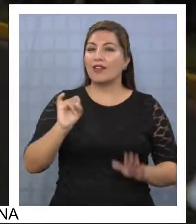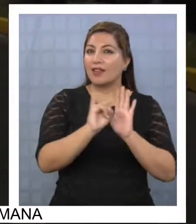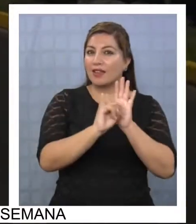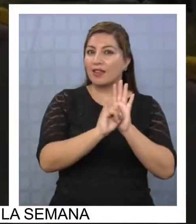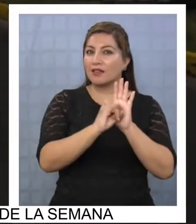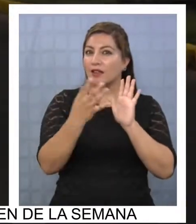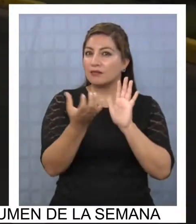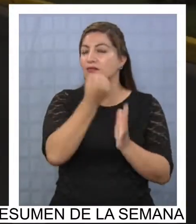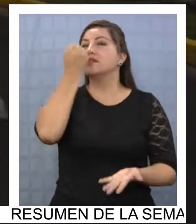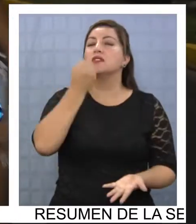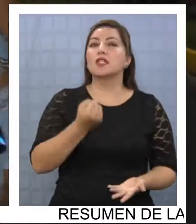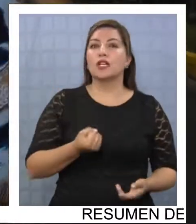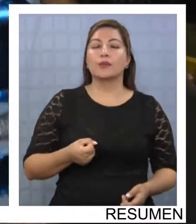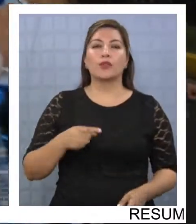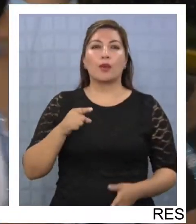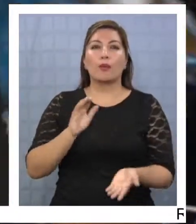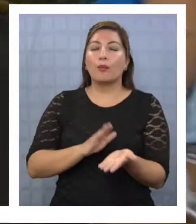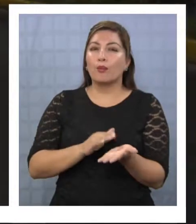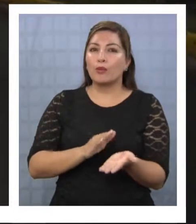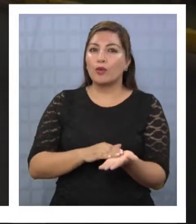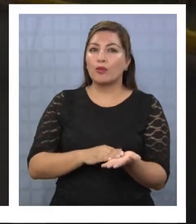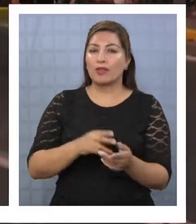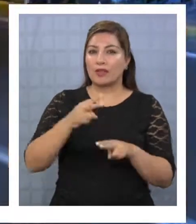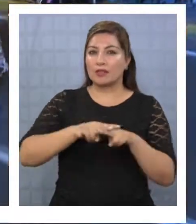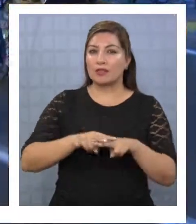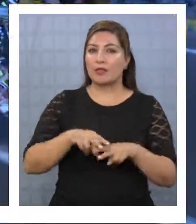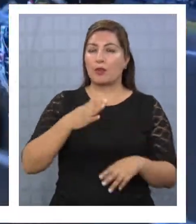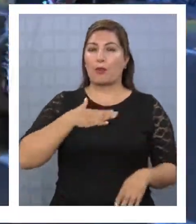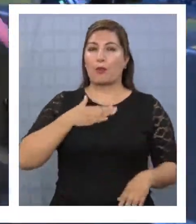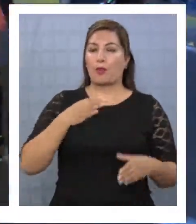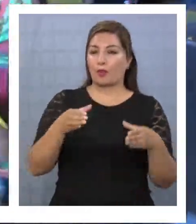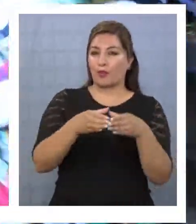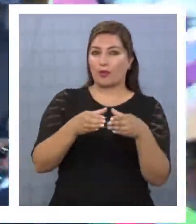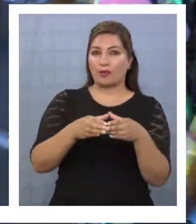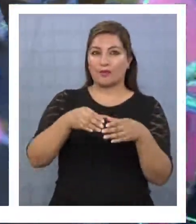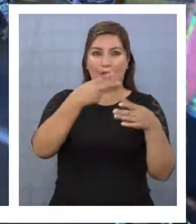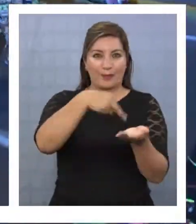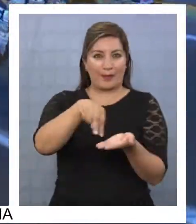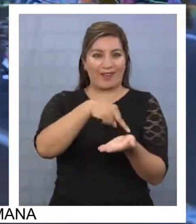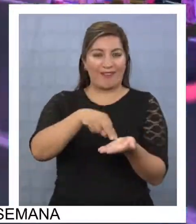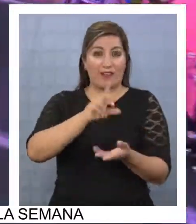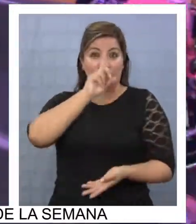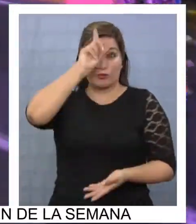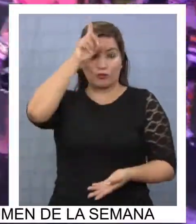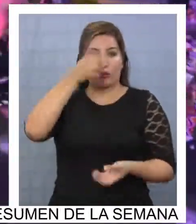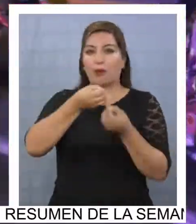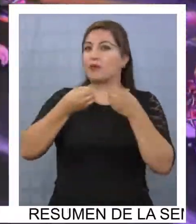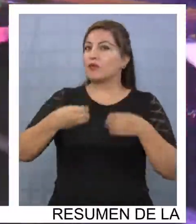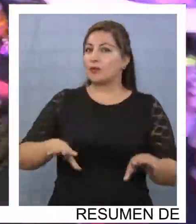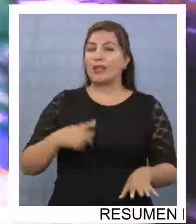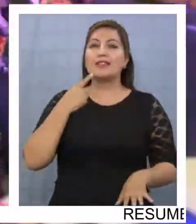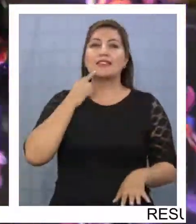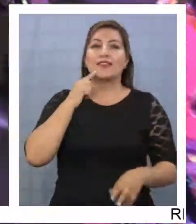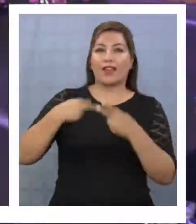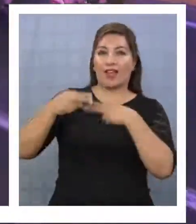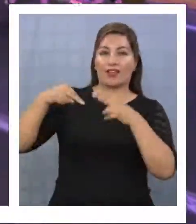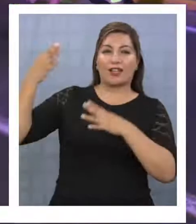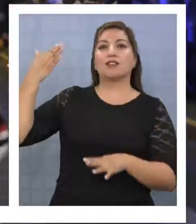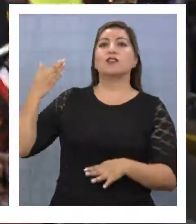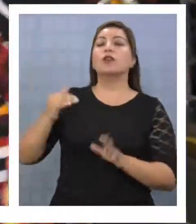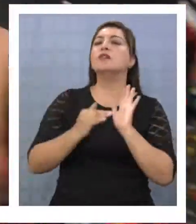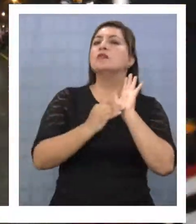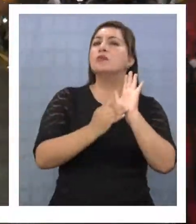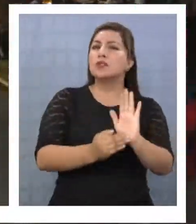se han propuesto generar sus propios grupos para que no se pierdan los bailes tradicionales y el significado histórico que